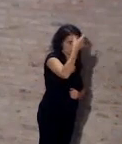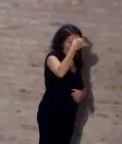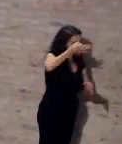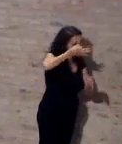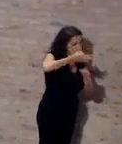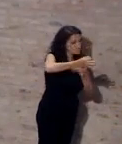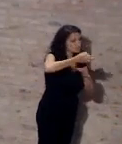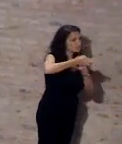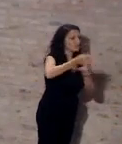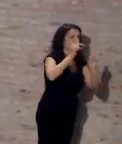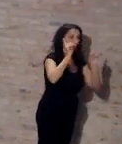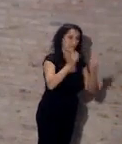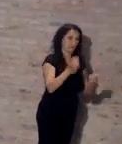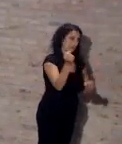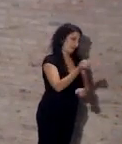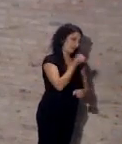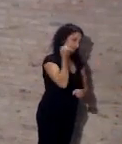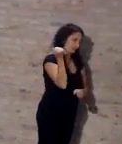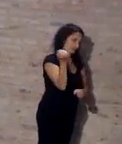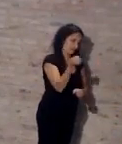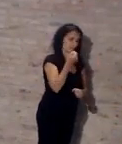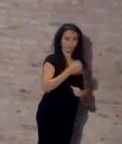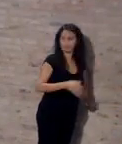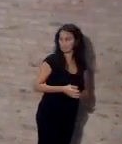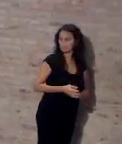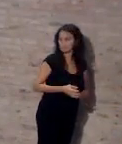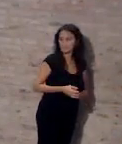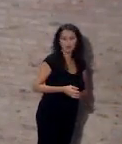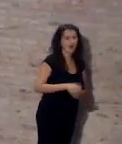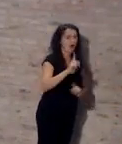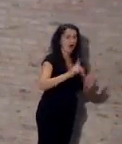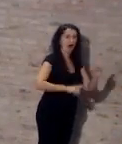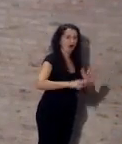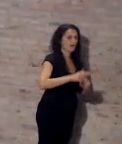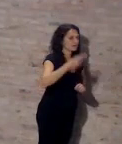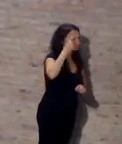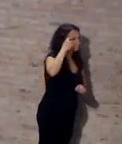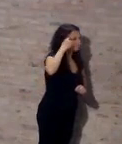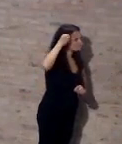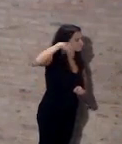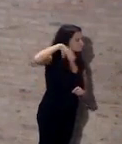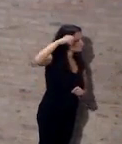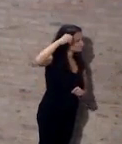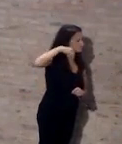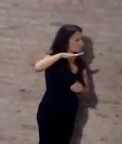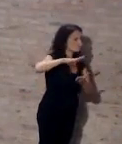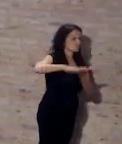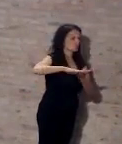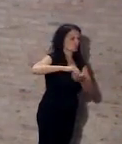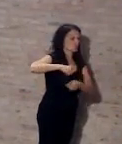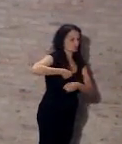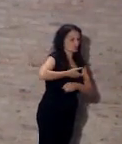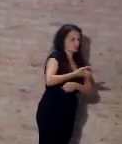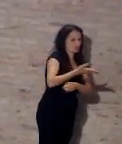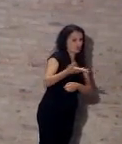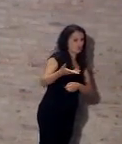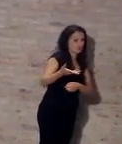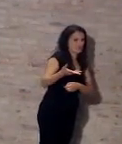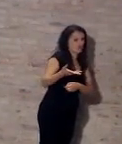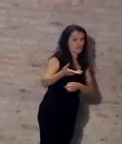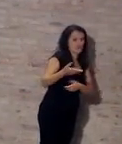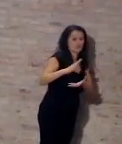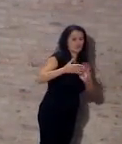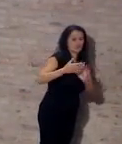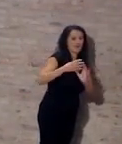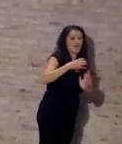chóferes e y creo que hay mucho prejuicio y prejuicio de condición social también en los